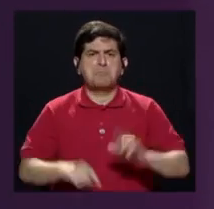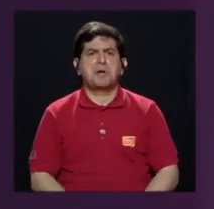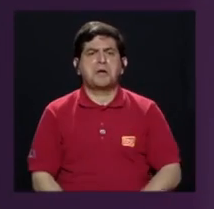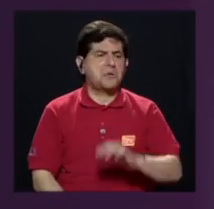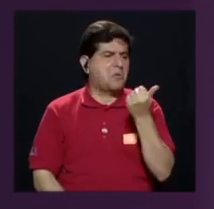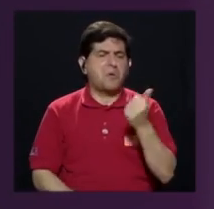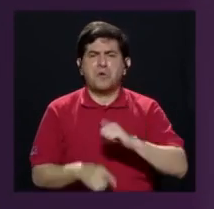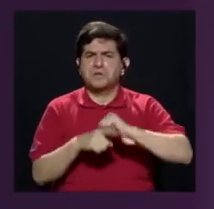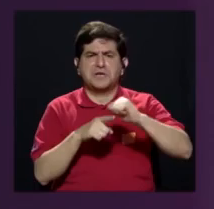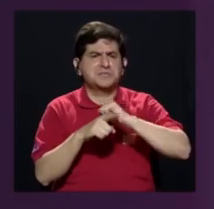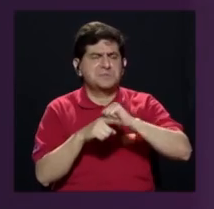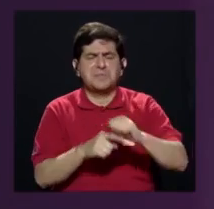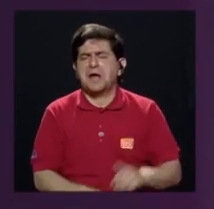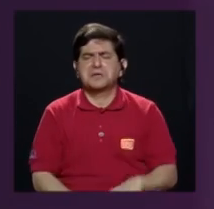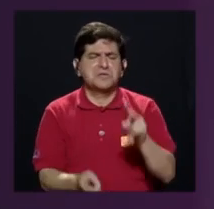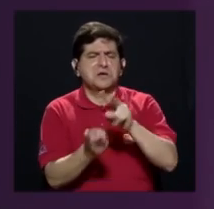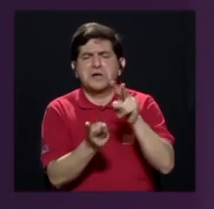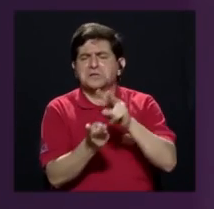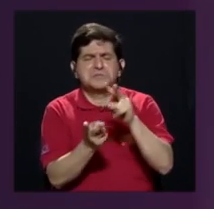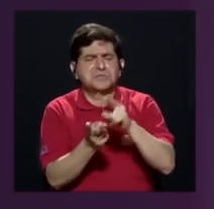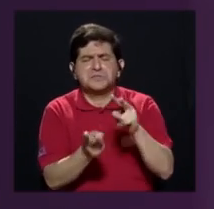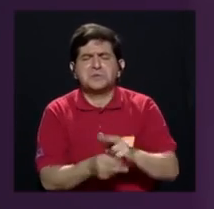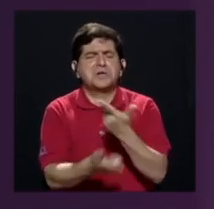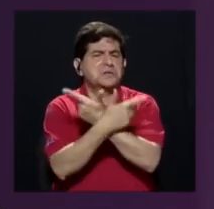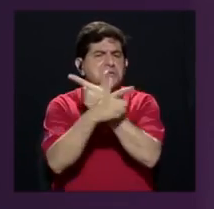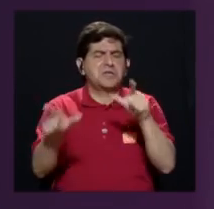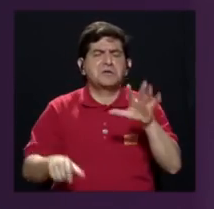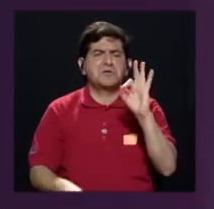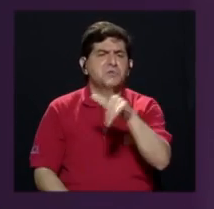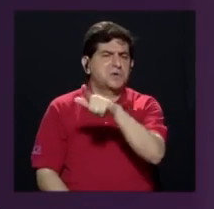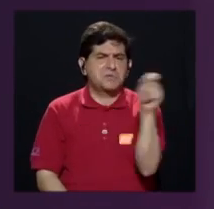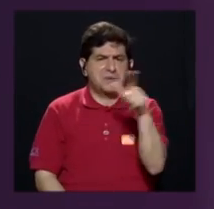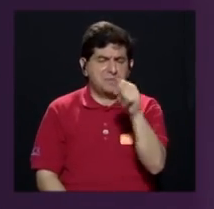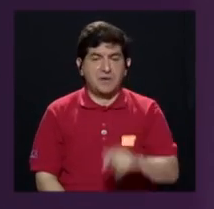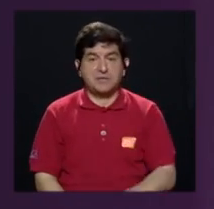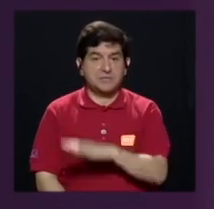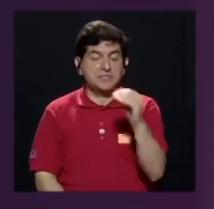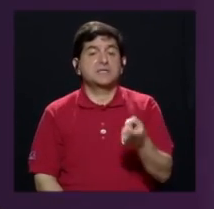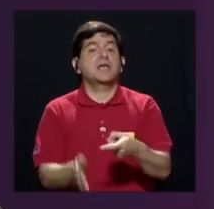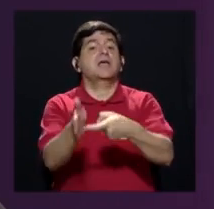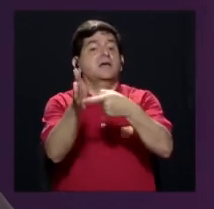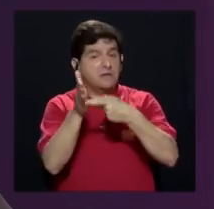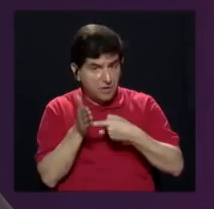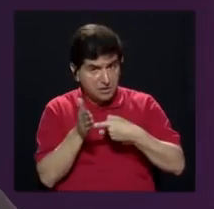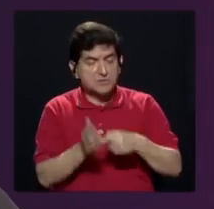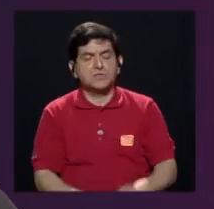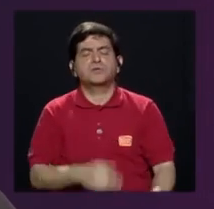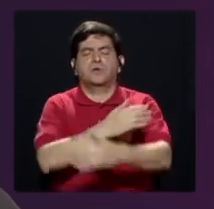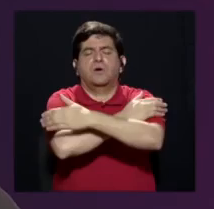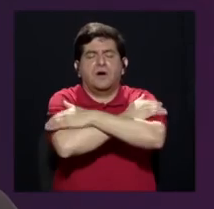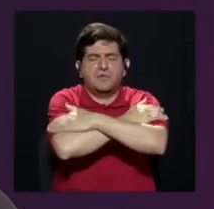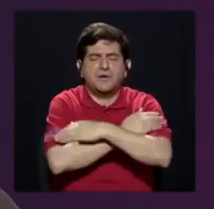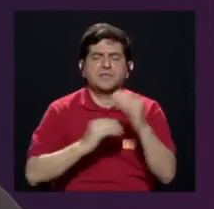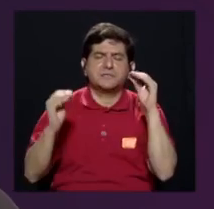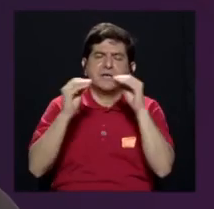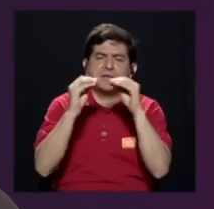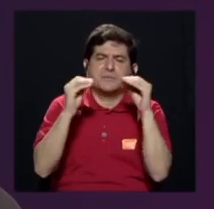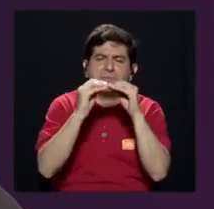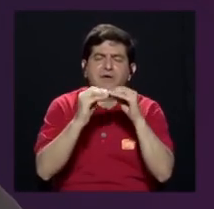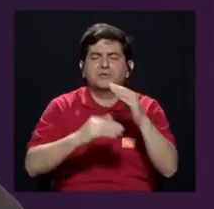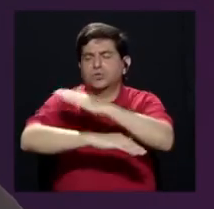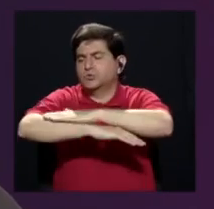insistimos las muestras de afecto no sólo las dejamos libres sino que las ponemos como requisito el abrazo los besos las caricias